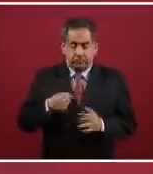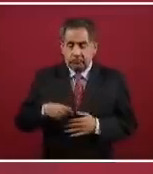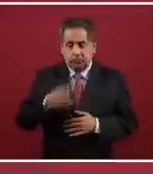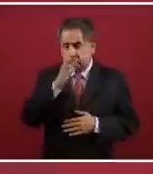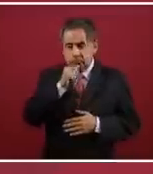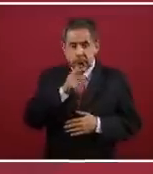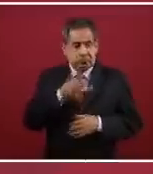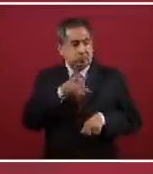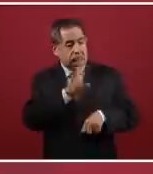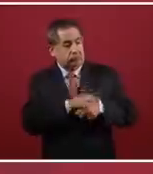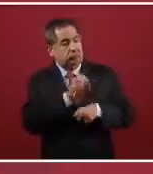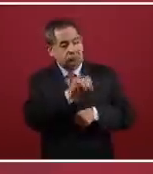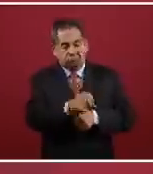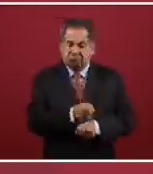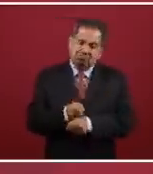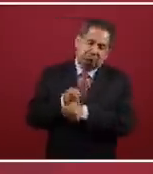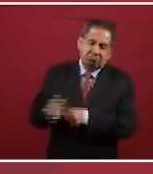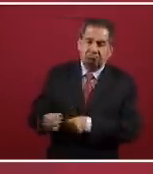autorizado